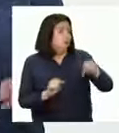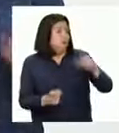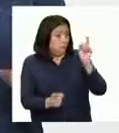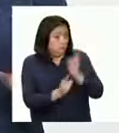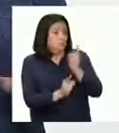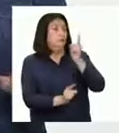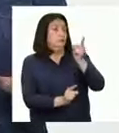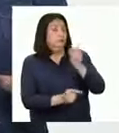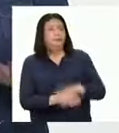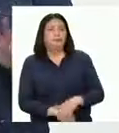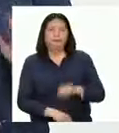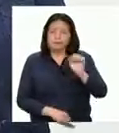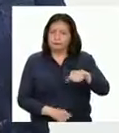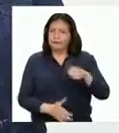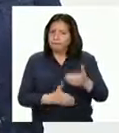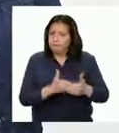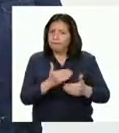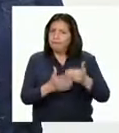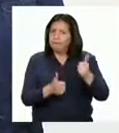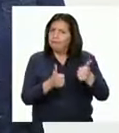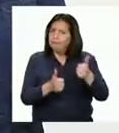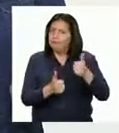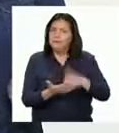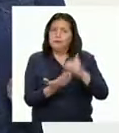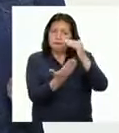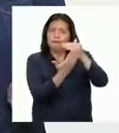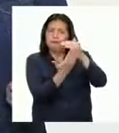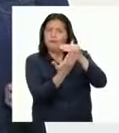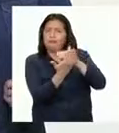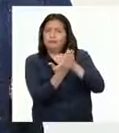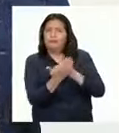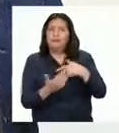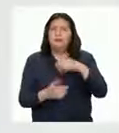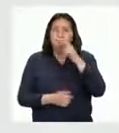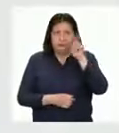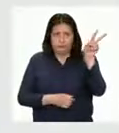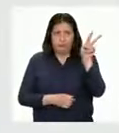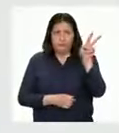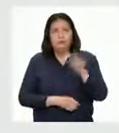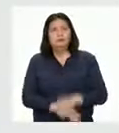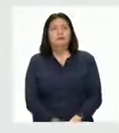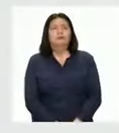Julia. Estamos avanzando muy bien con nuestro esquema. Veamos el avance.